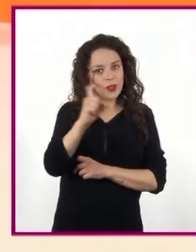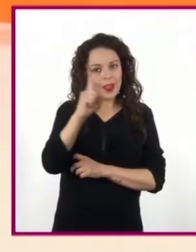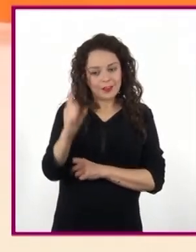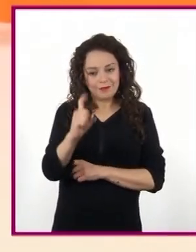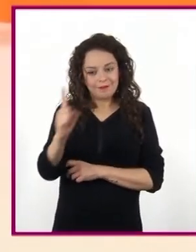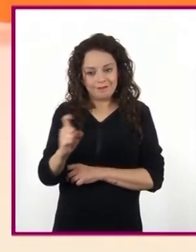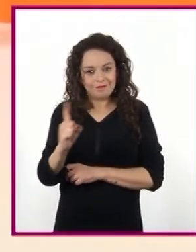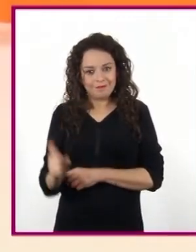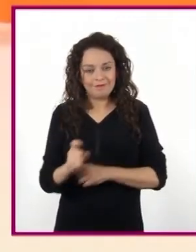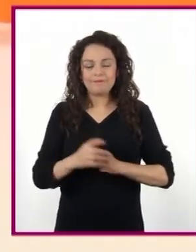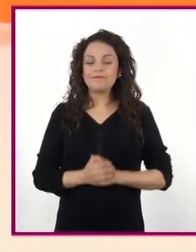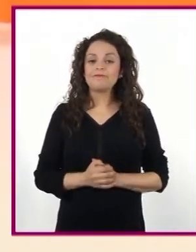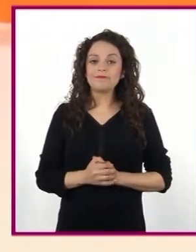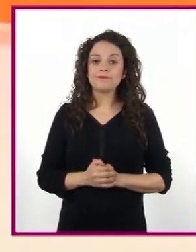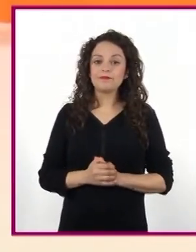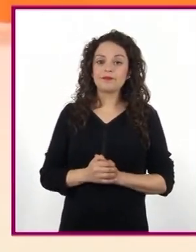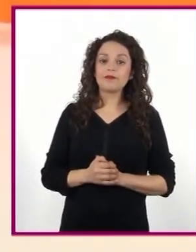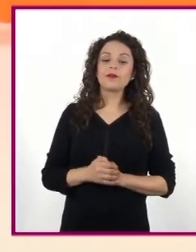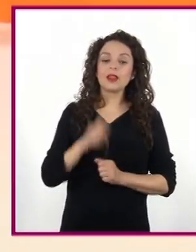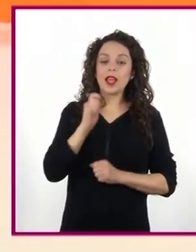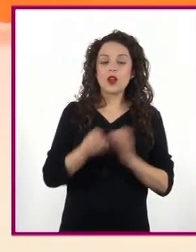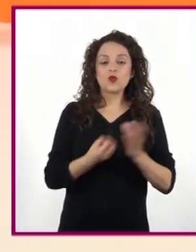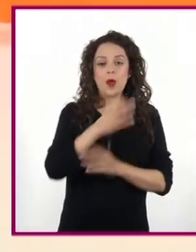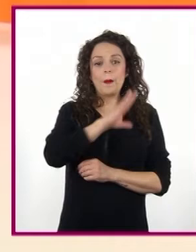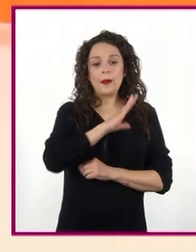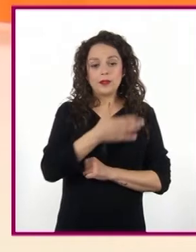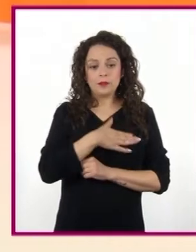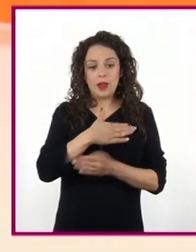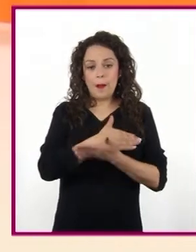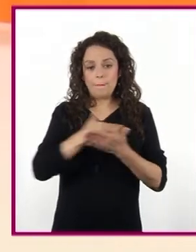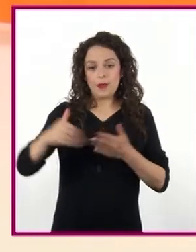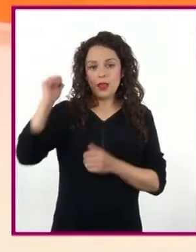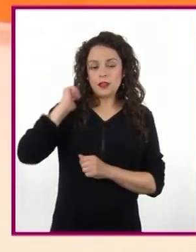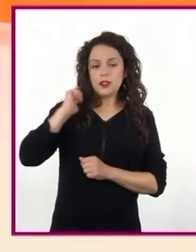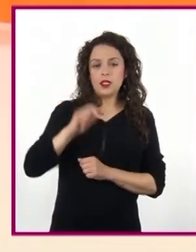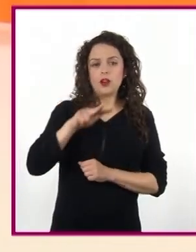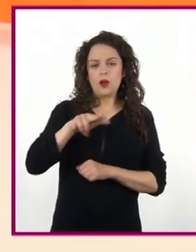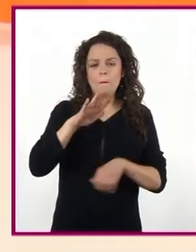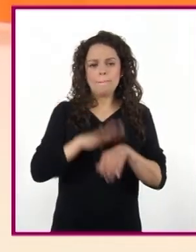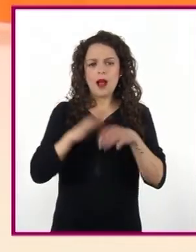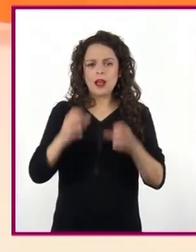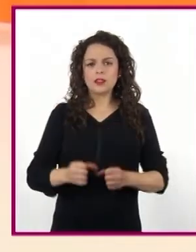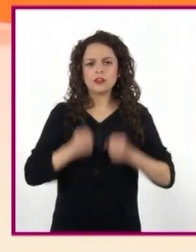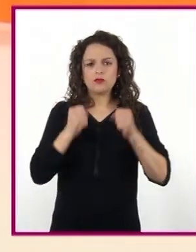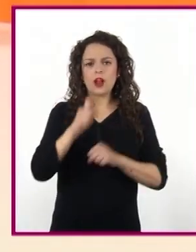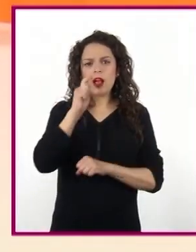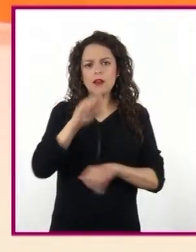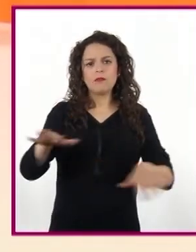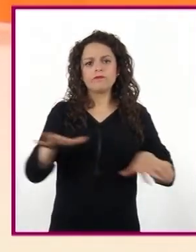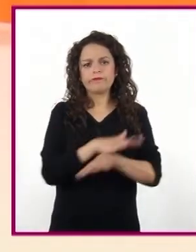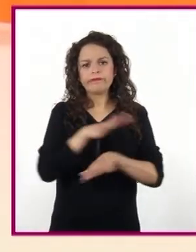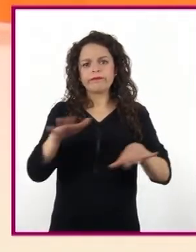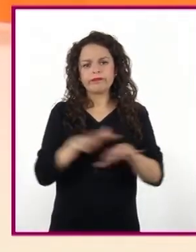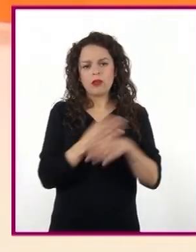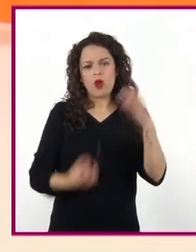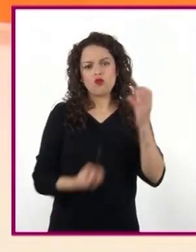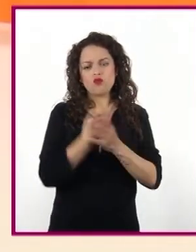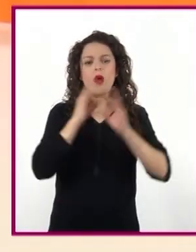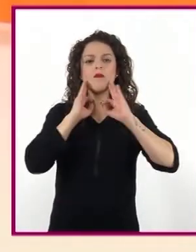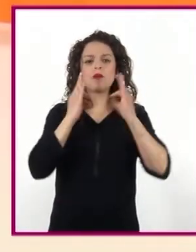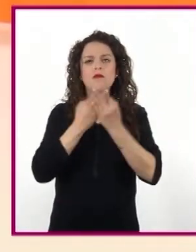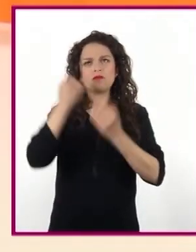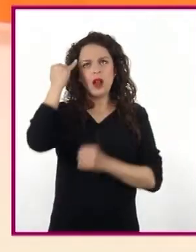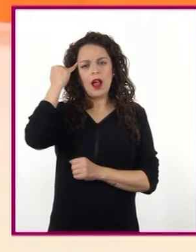En la Nueva España se inició a mediados del siglo XVIII una fuerte y constante renovación ideológica que se